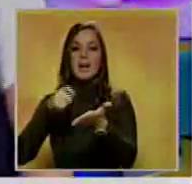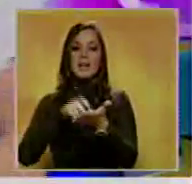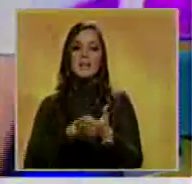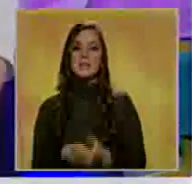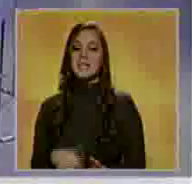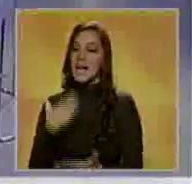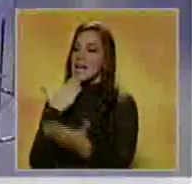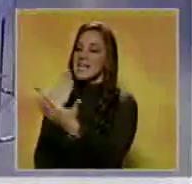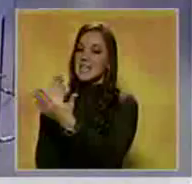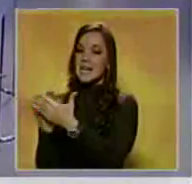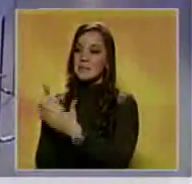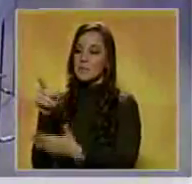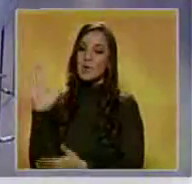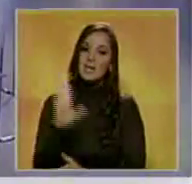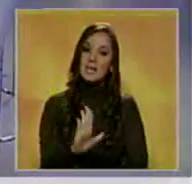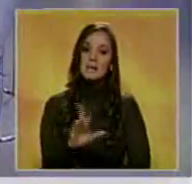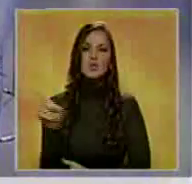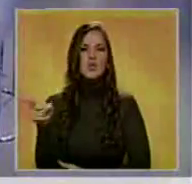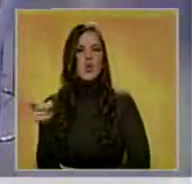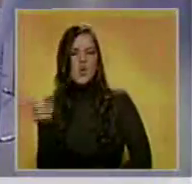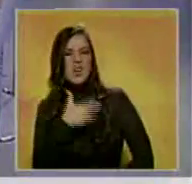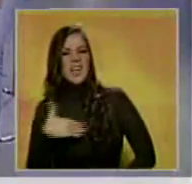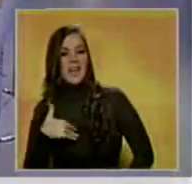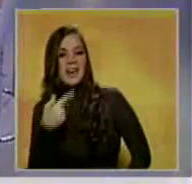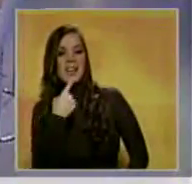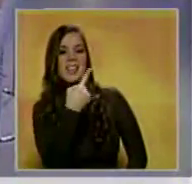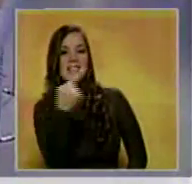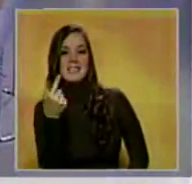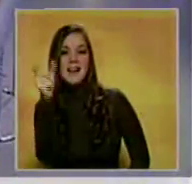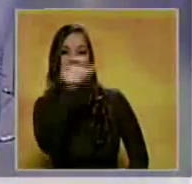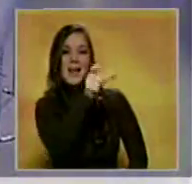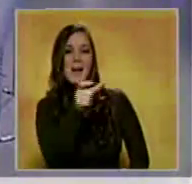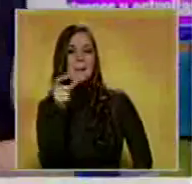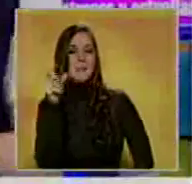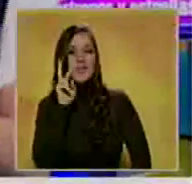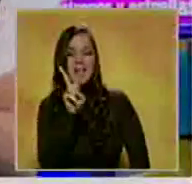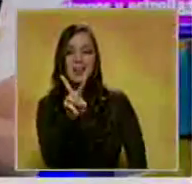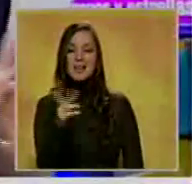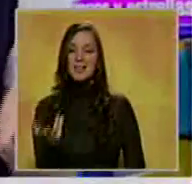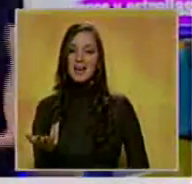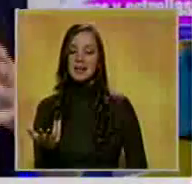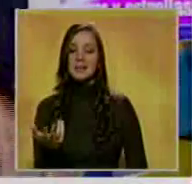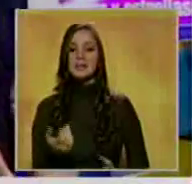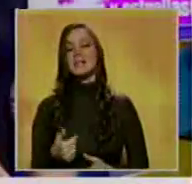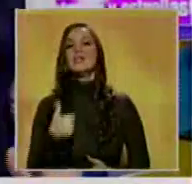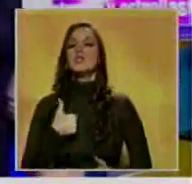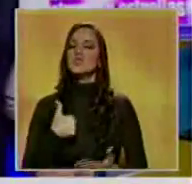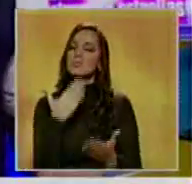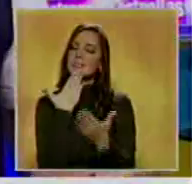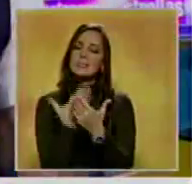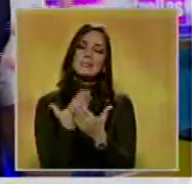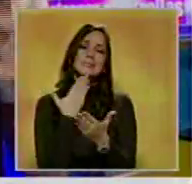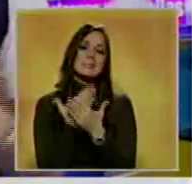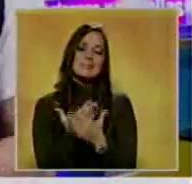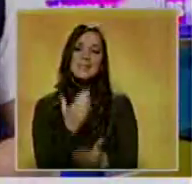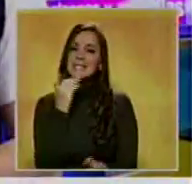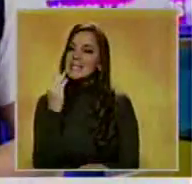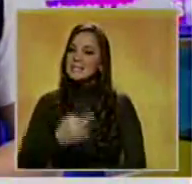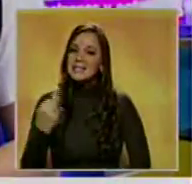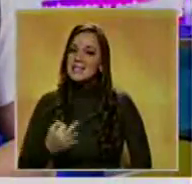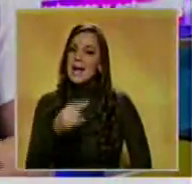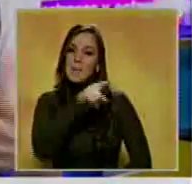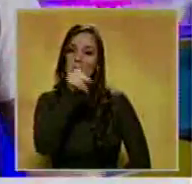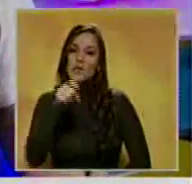Y bueno, ti, lo último que le quieras decir a todas esas fanáticas a través de Estrenos y Estrellas. Por supuesto, bueno, mi agradecimiento de siempre por brindarle este